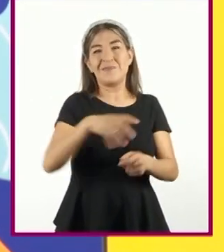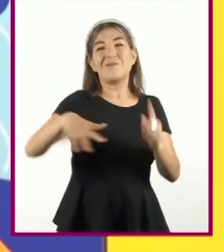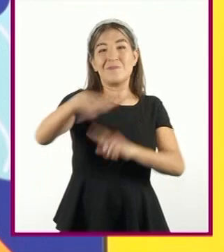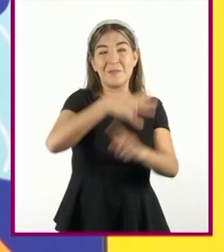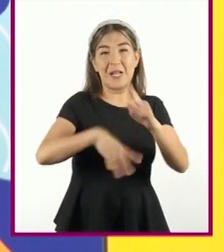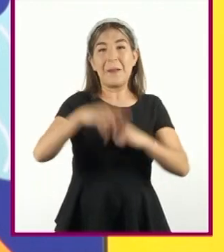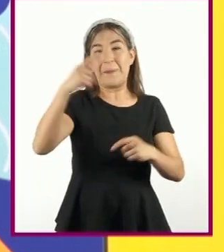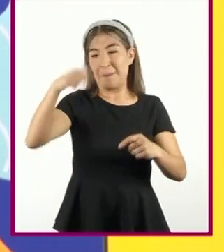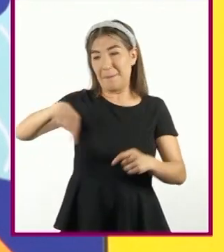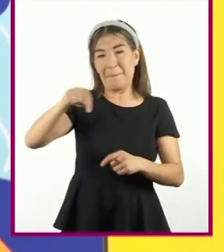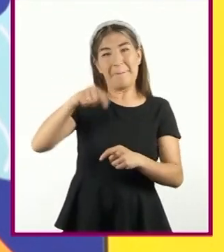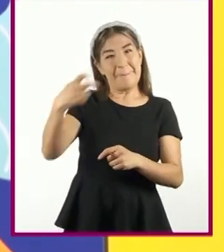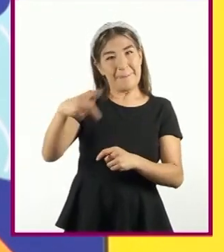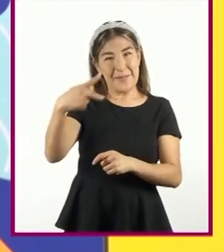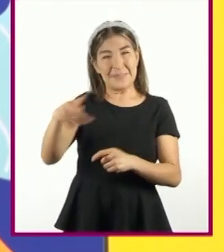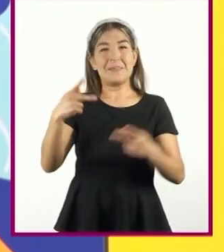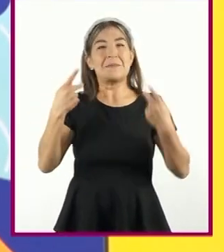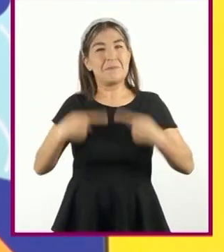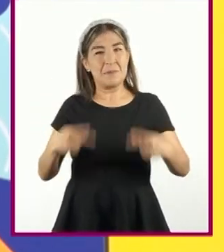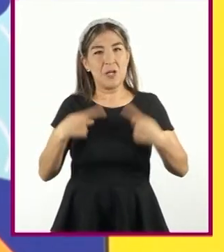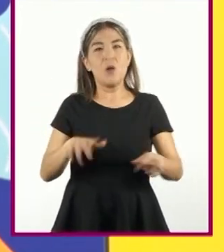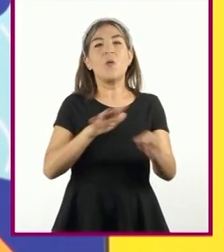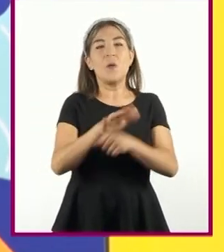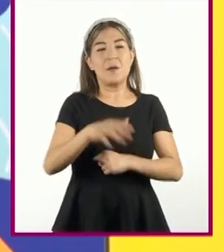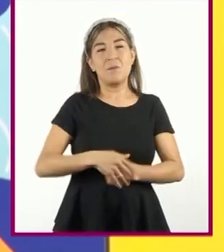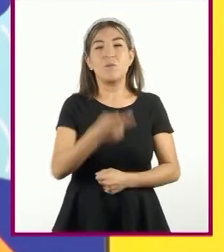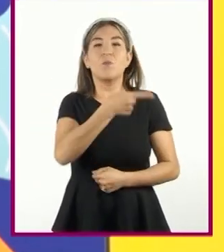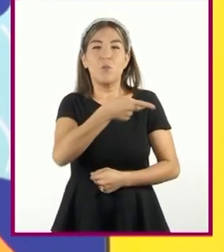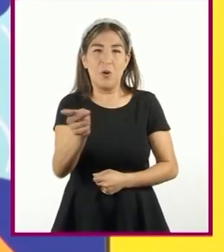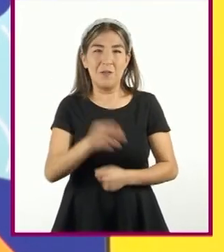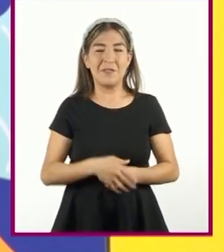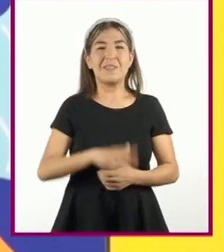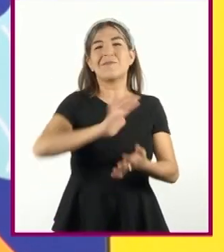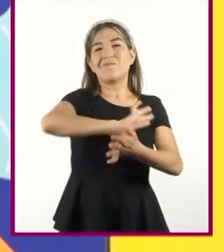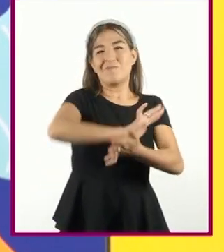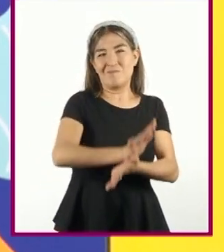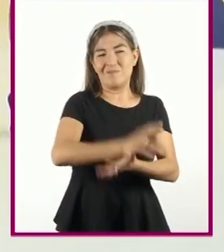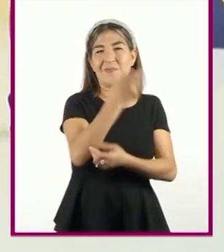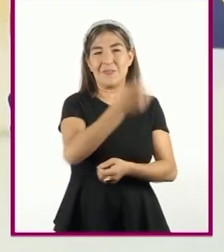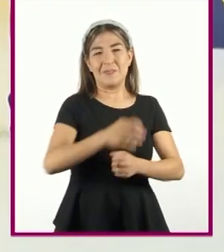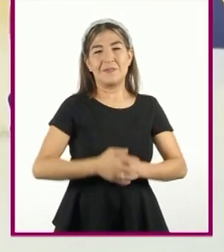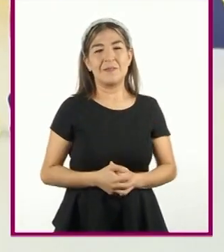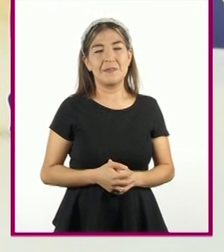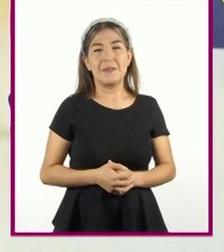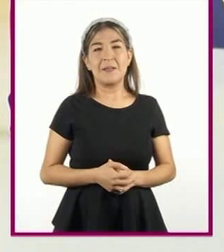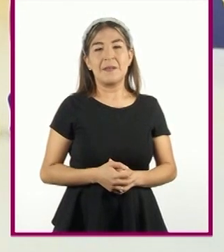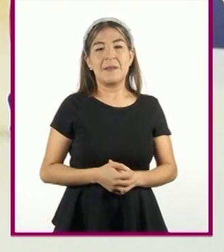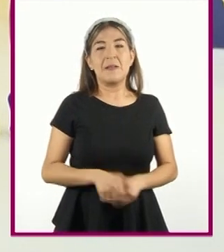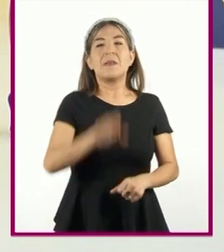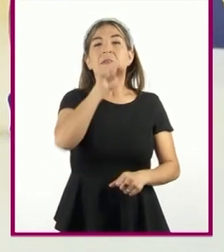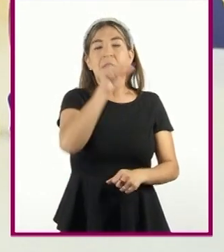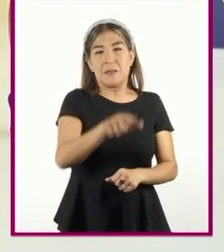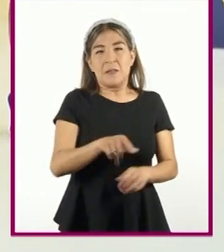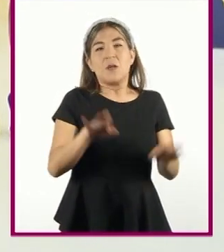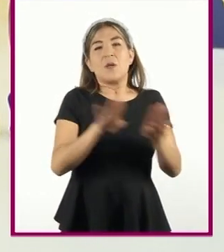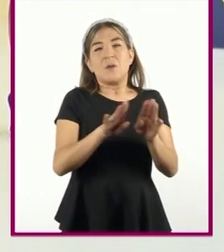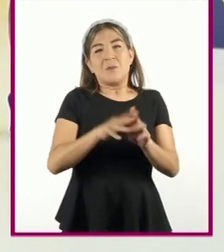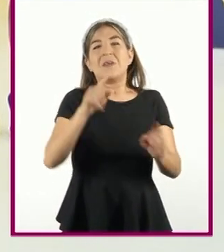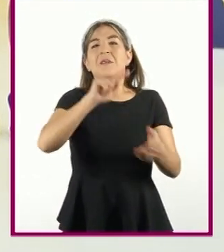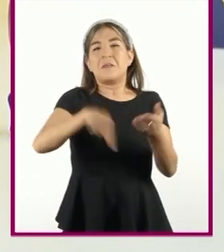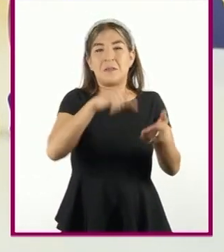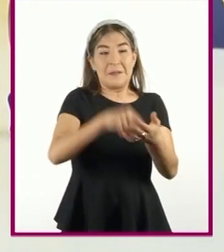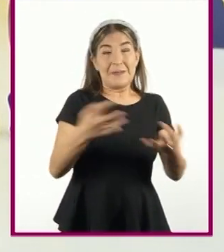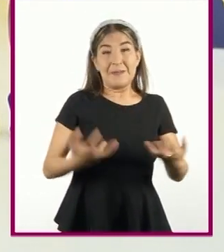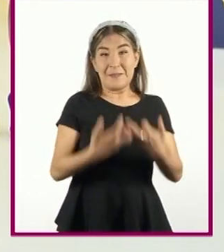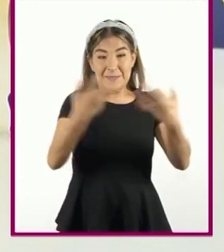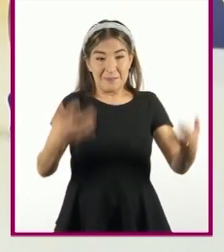vulnerable a la población se encuentran la pobreza y marginación. También la infraestructura juega